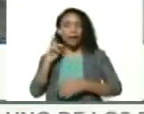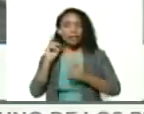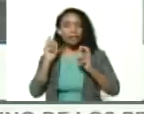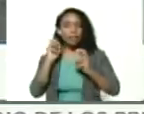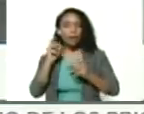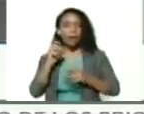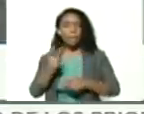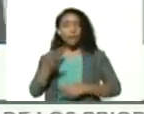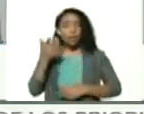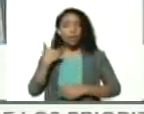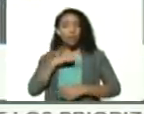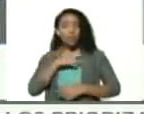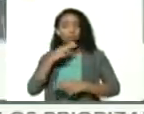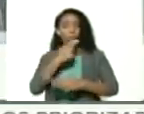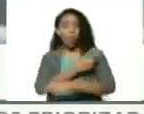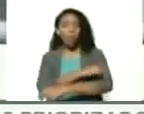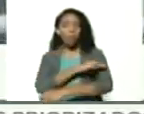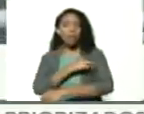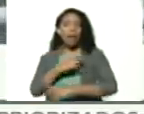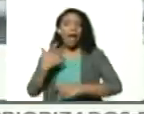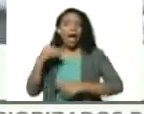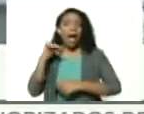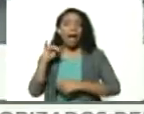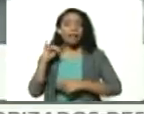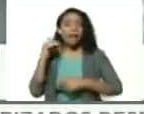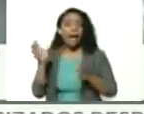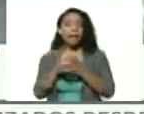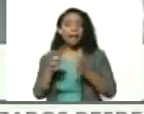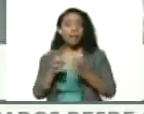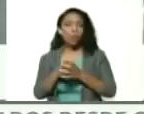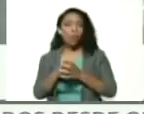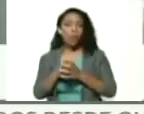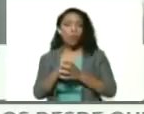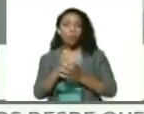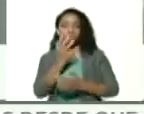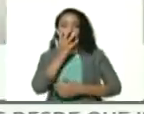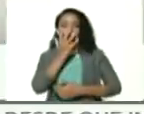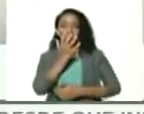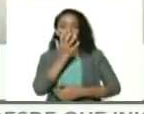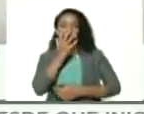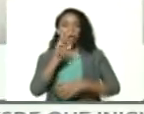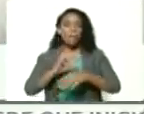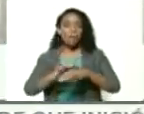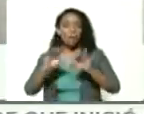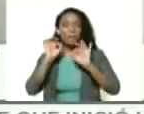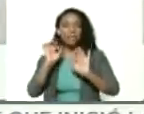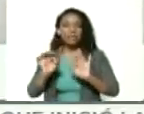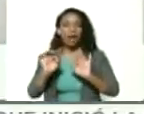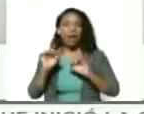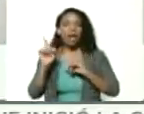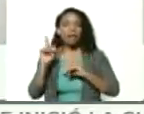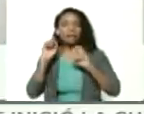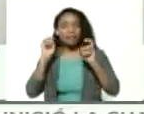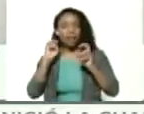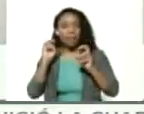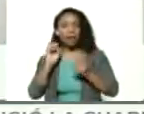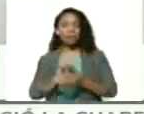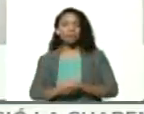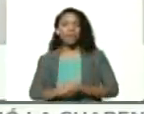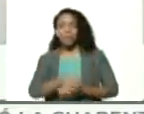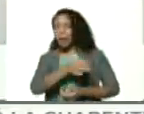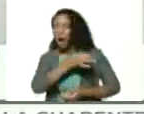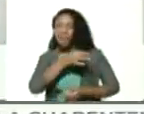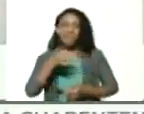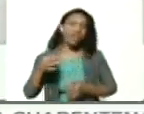particular de nuestro hospital, contamos con el equipo de ozonoterapia y con médicos especialistas formados en la ozonoterapia.